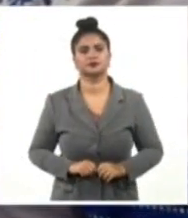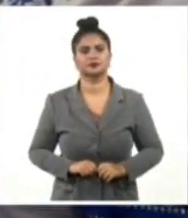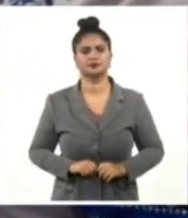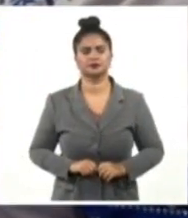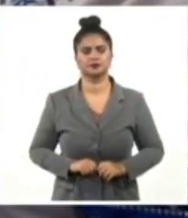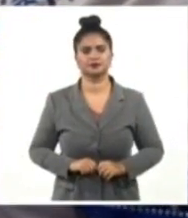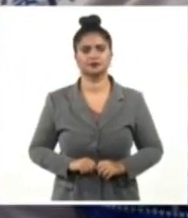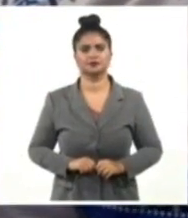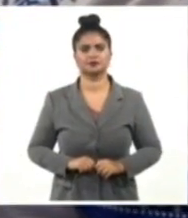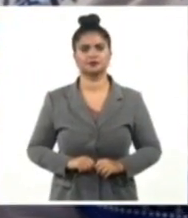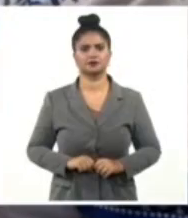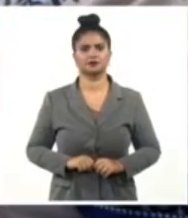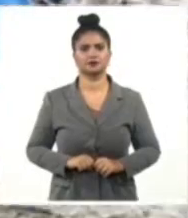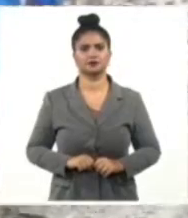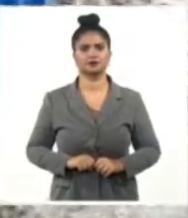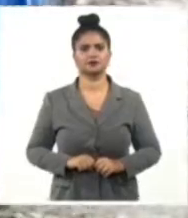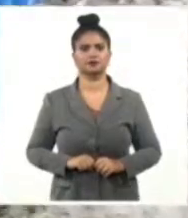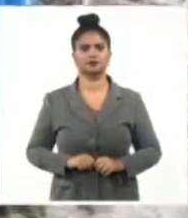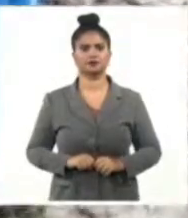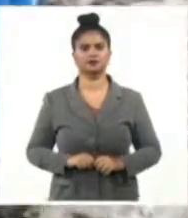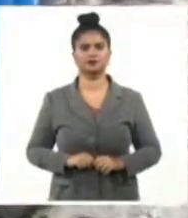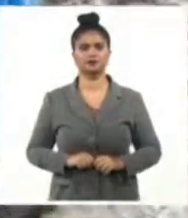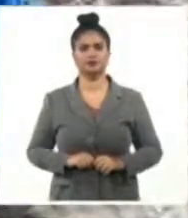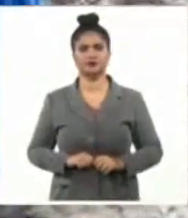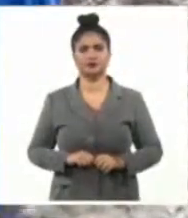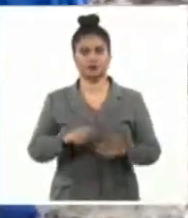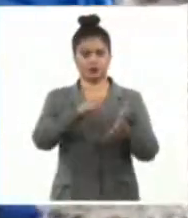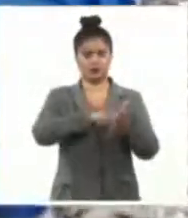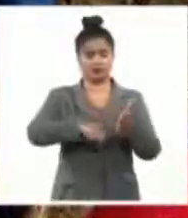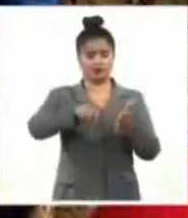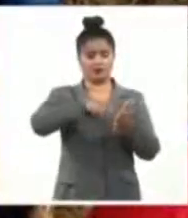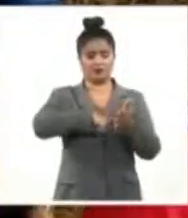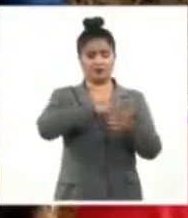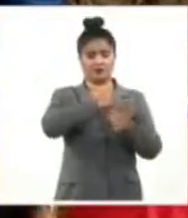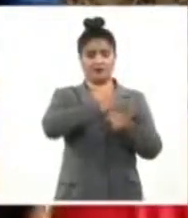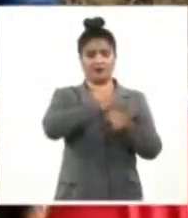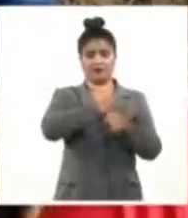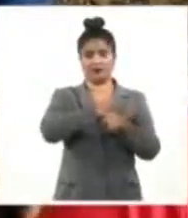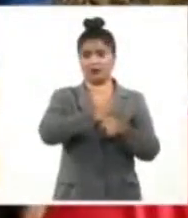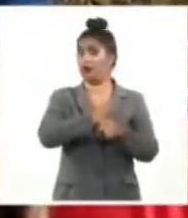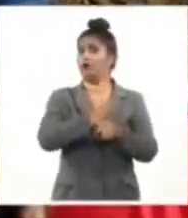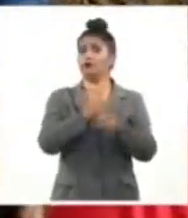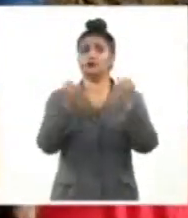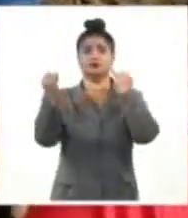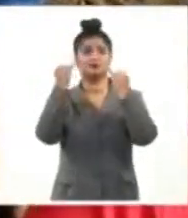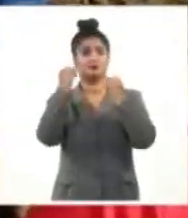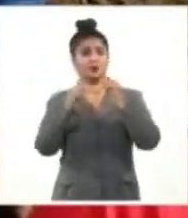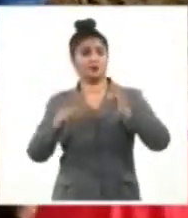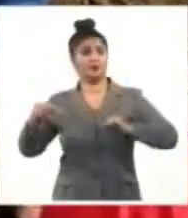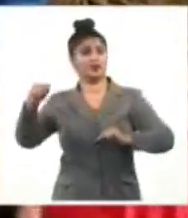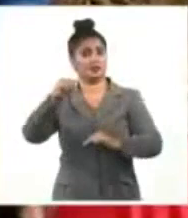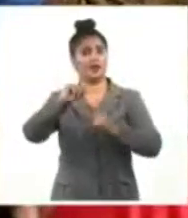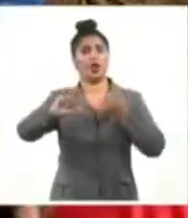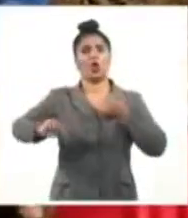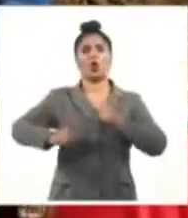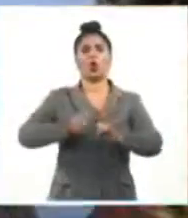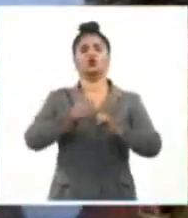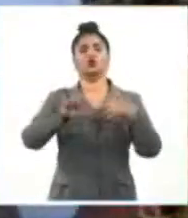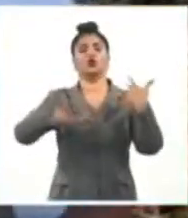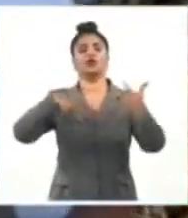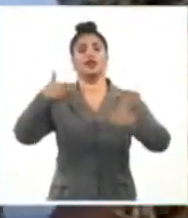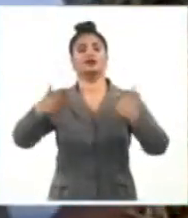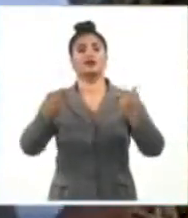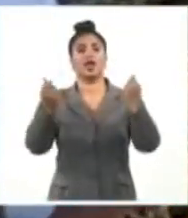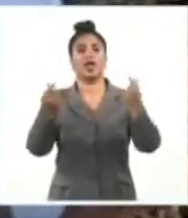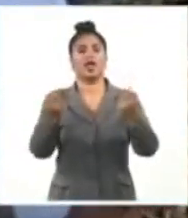generar nuevas fuentes de empleos. La agenda de trabajo de esta mañana centró su interés en el control de la actividad económica productiva